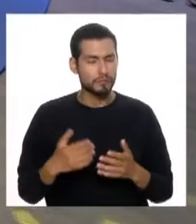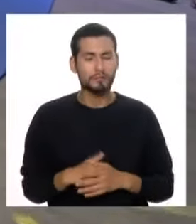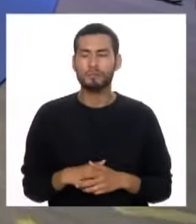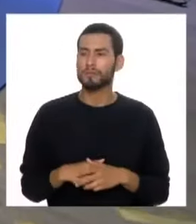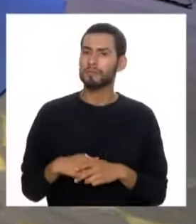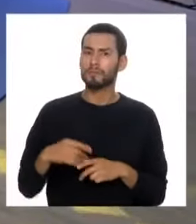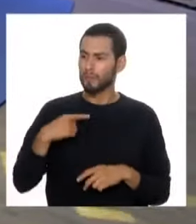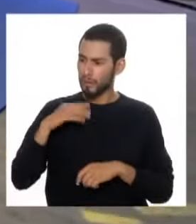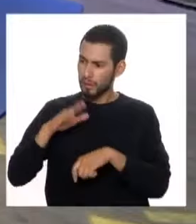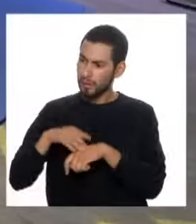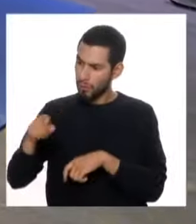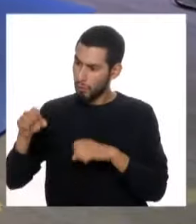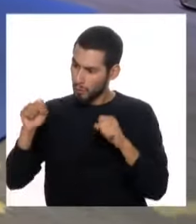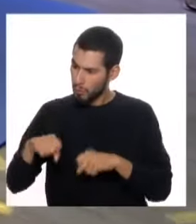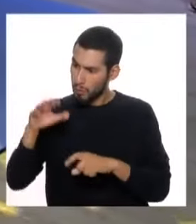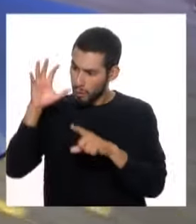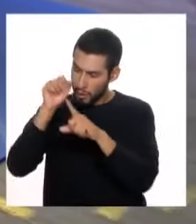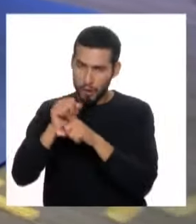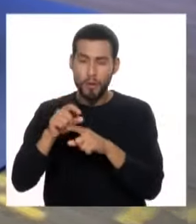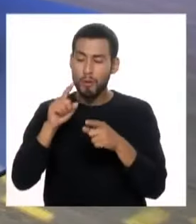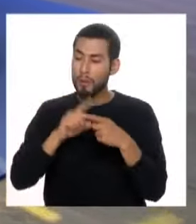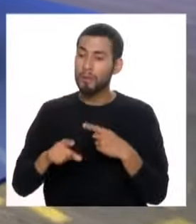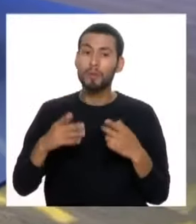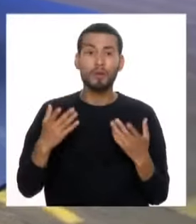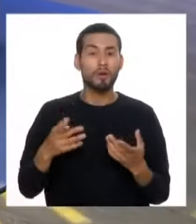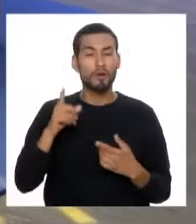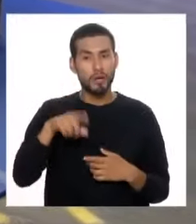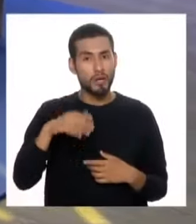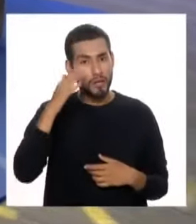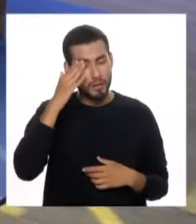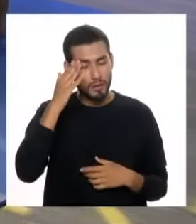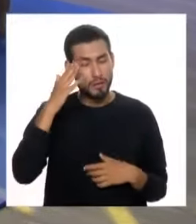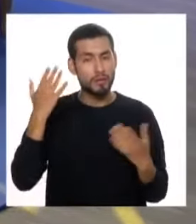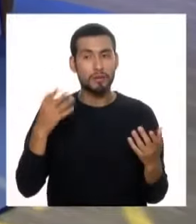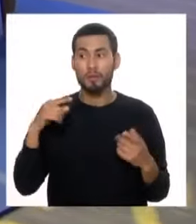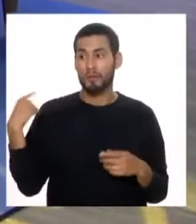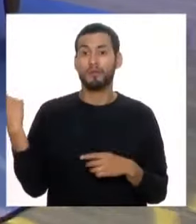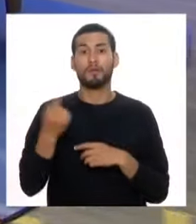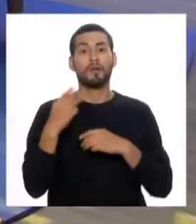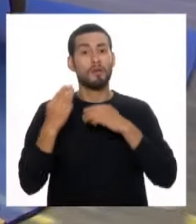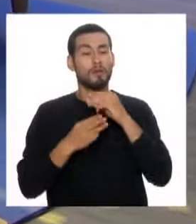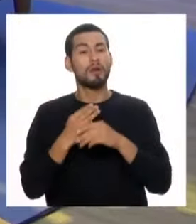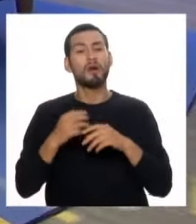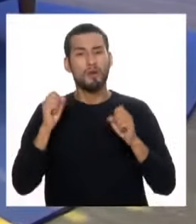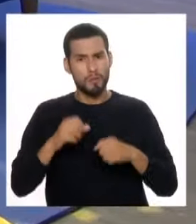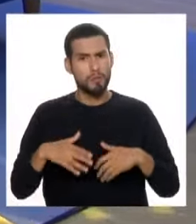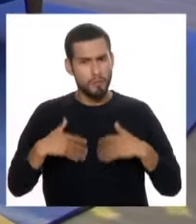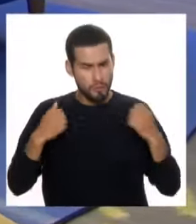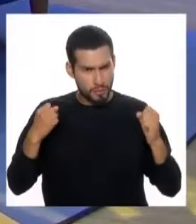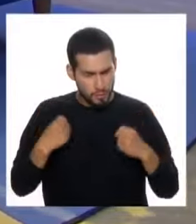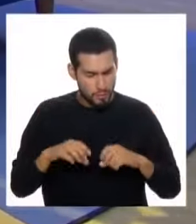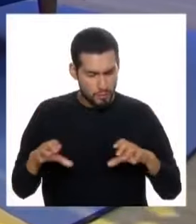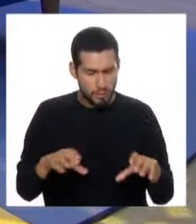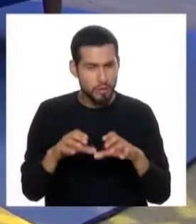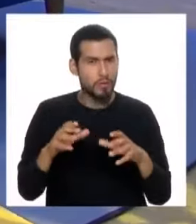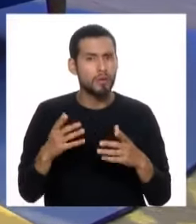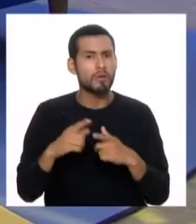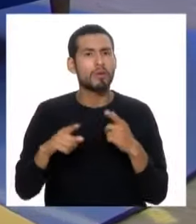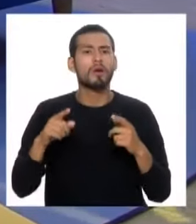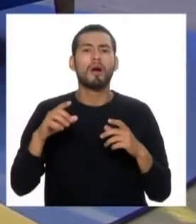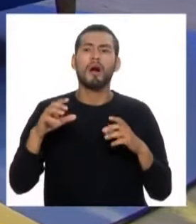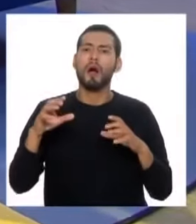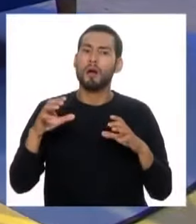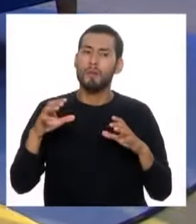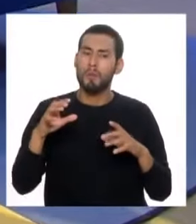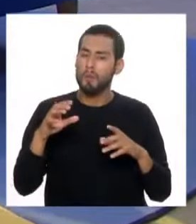es decirles, mira, vas a lograrlo todo, pero también que sepan que en el mundo real van a poder desarrollarse a través de un oficio,